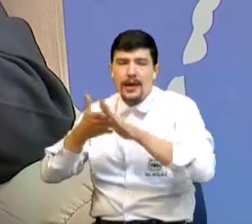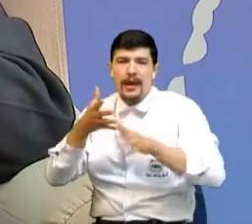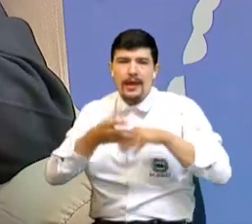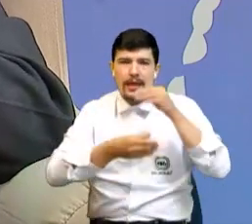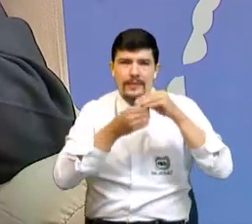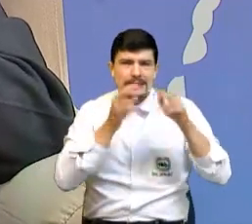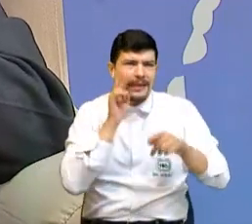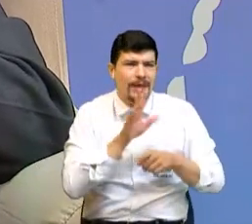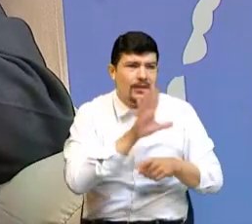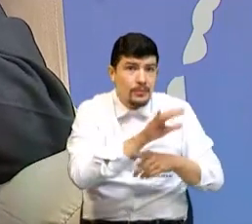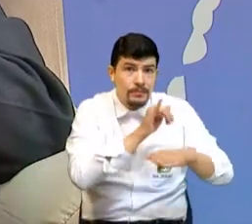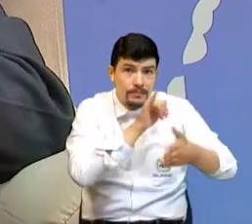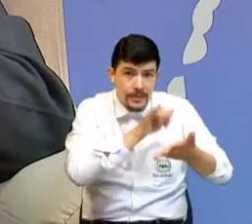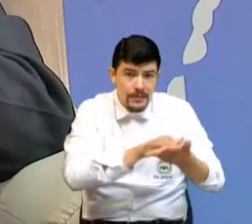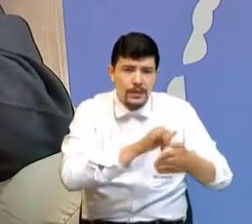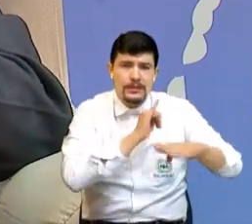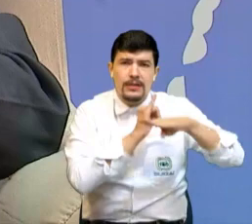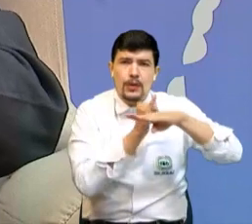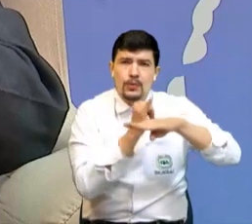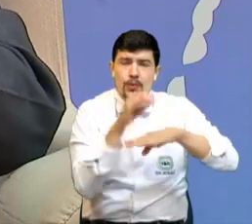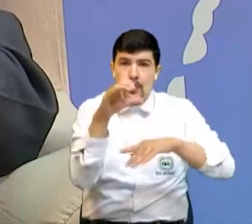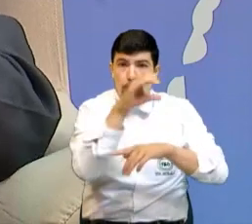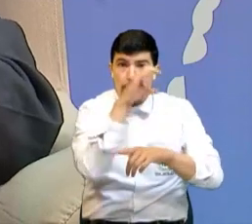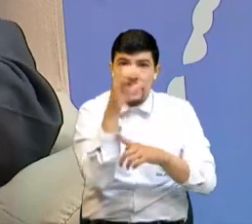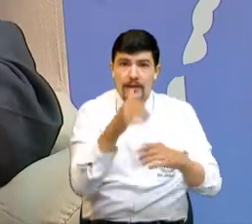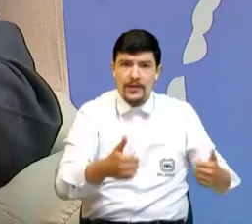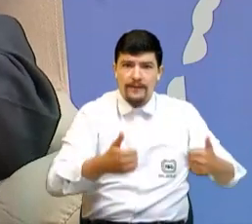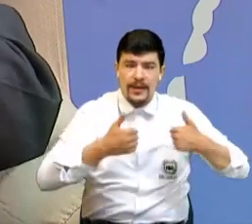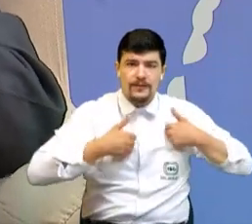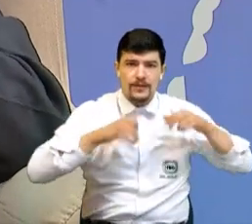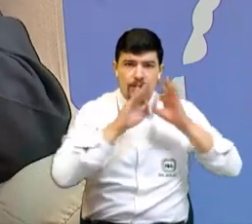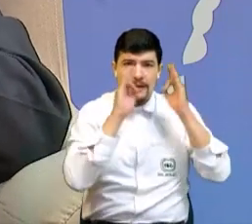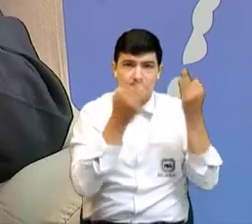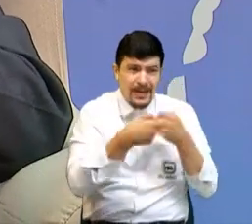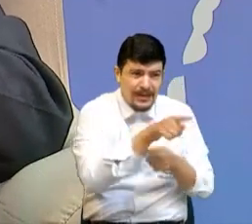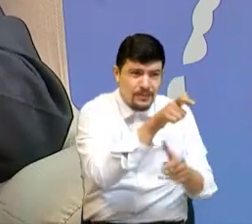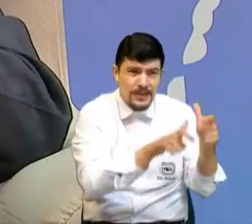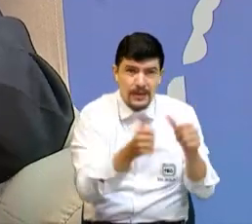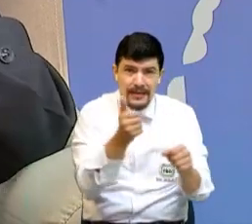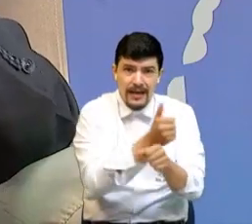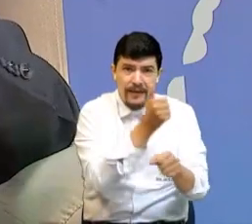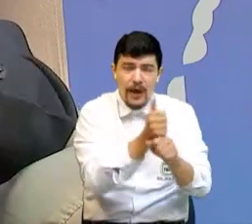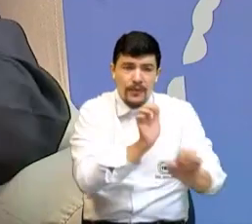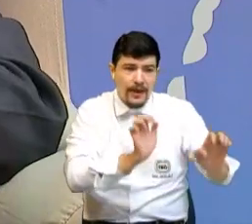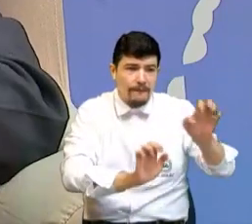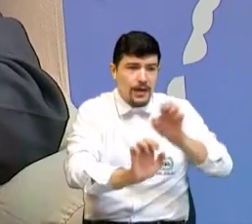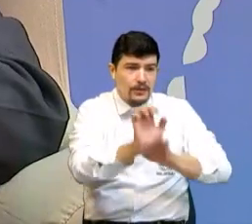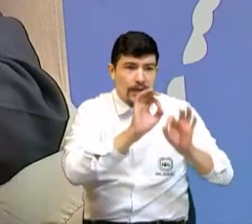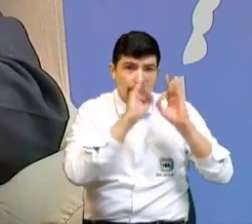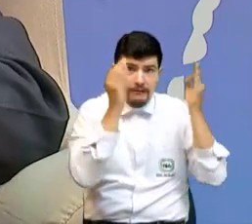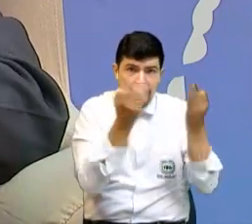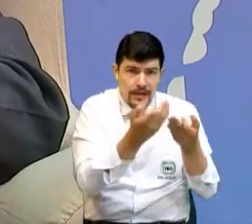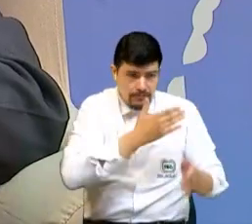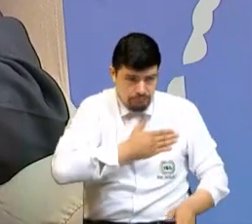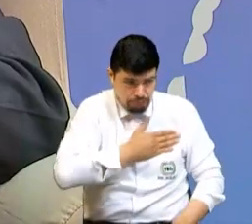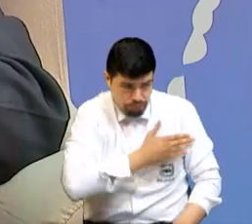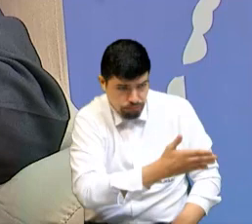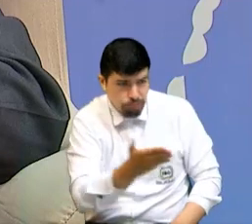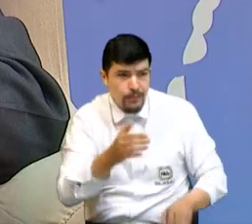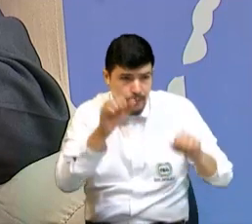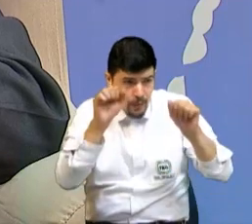Colombiano de Bienestar Familiar a través de sus defensores de familia están prestos a brindar la